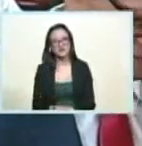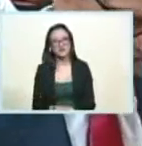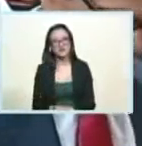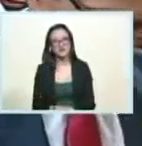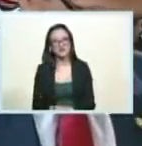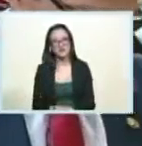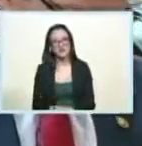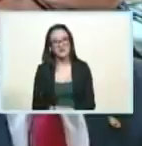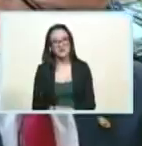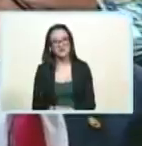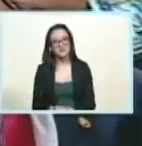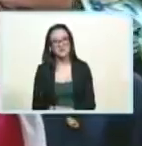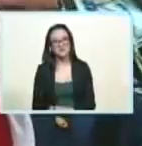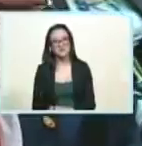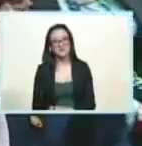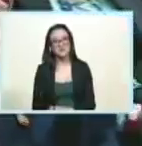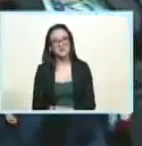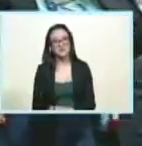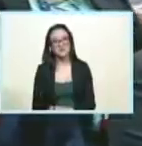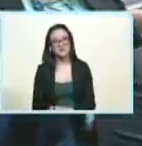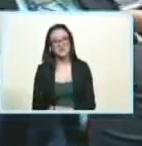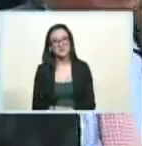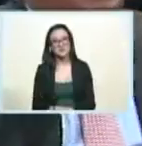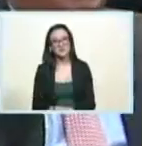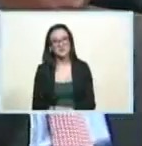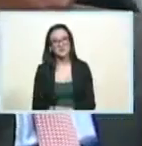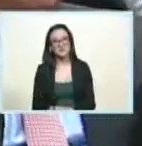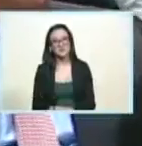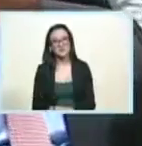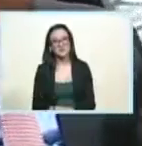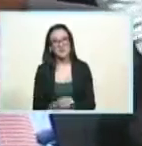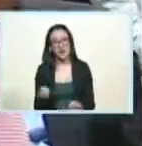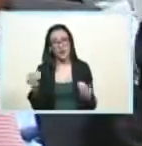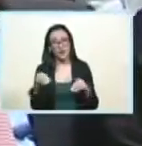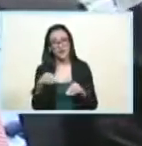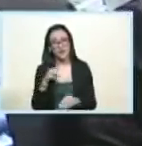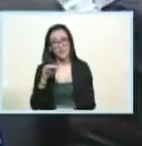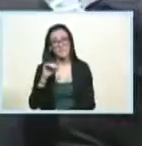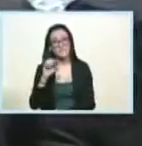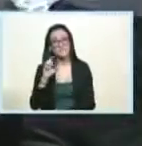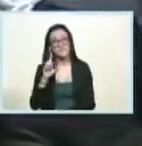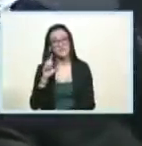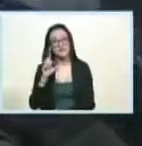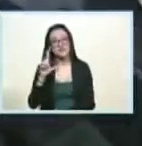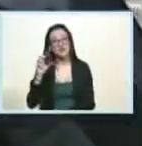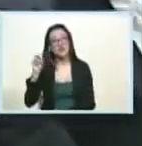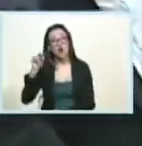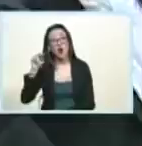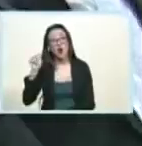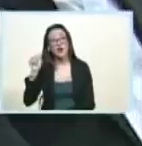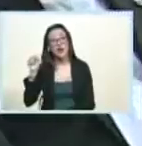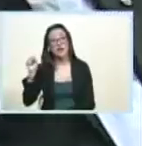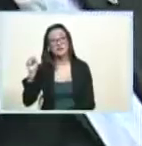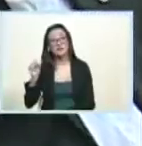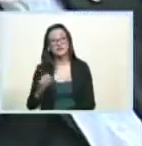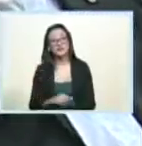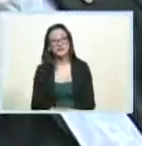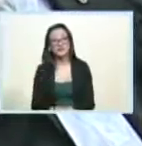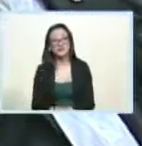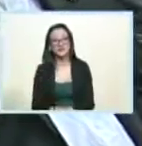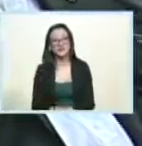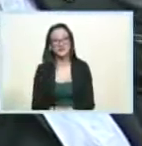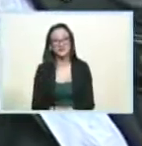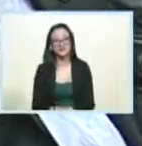dice Diosdado? Se puede. Mario Silva, ¿está de acuerdo? Aprobado. Millones y millonas.